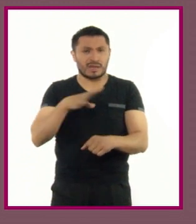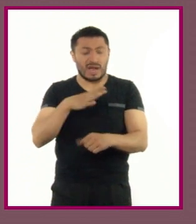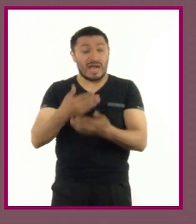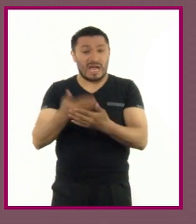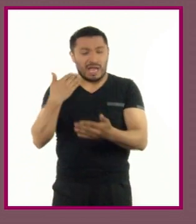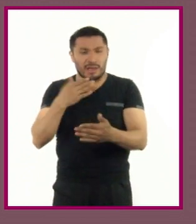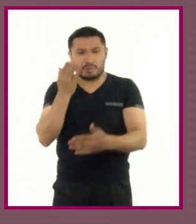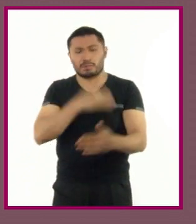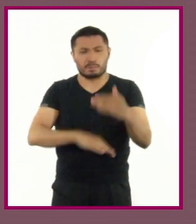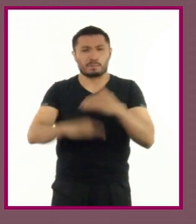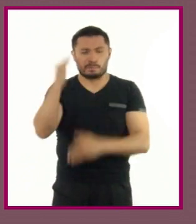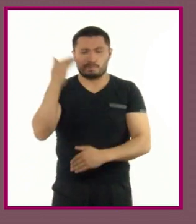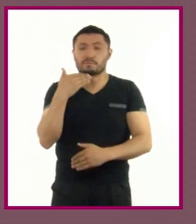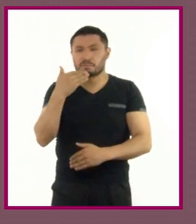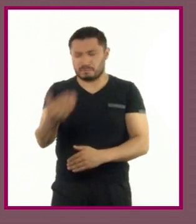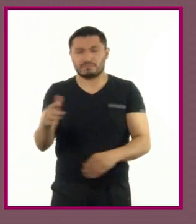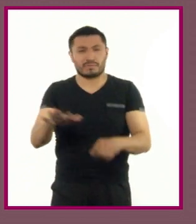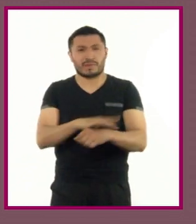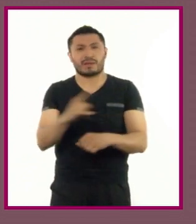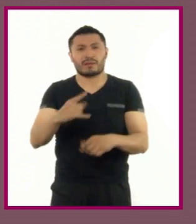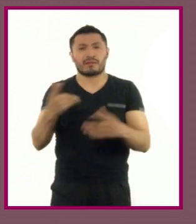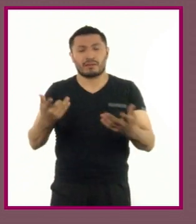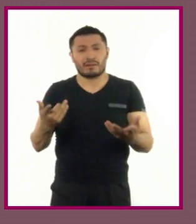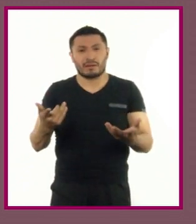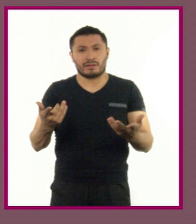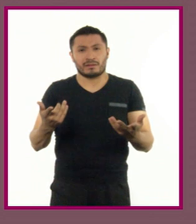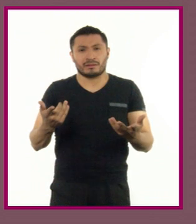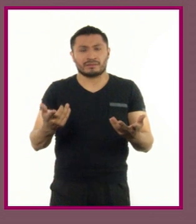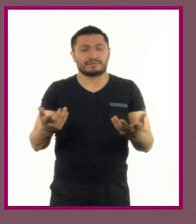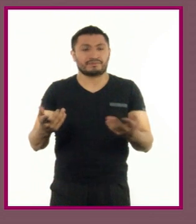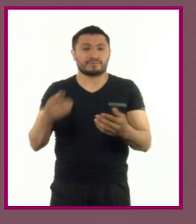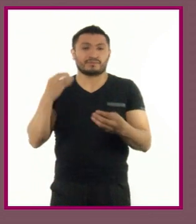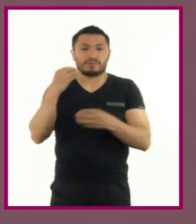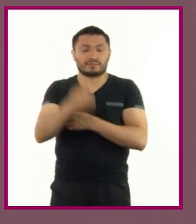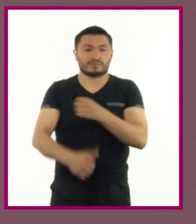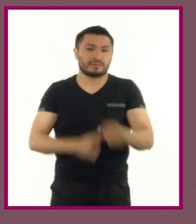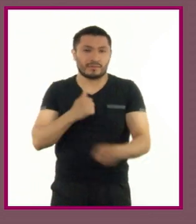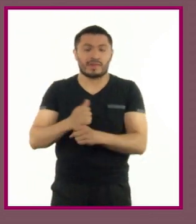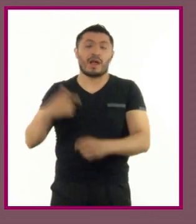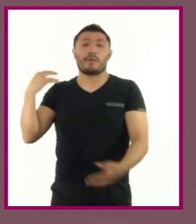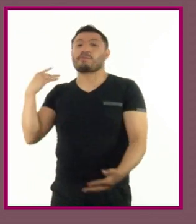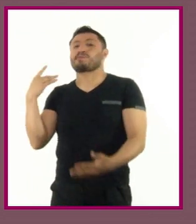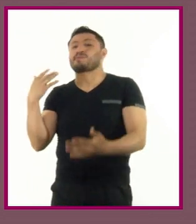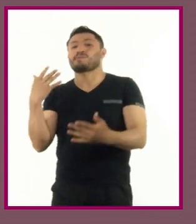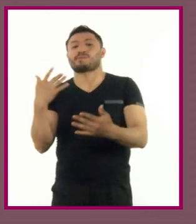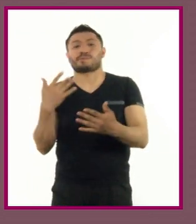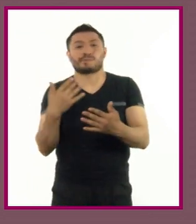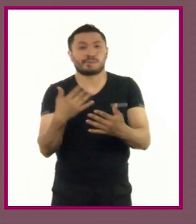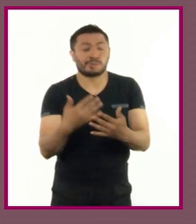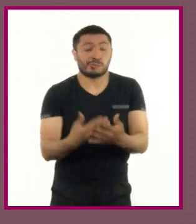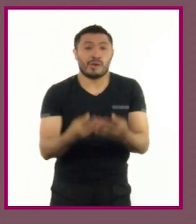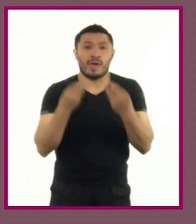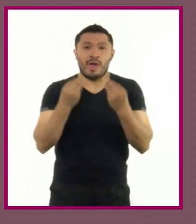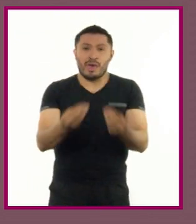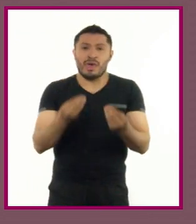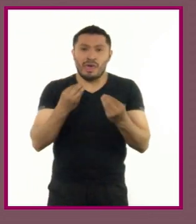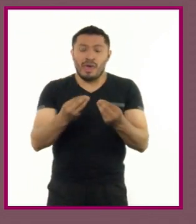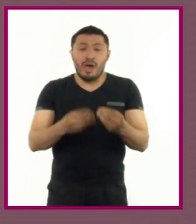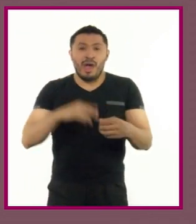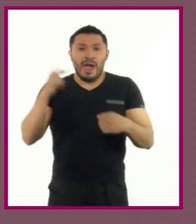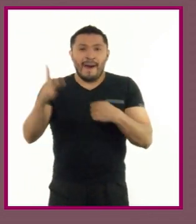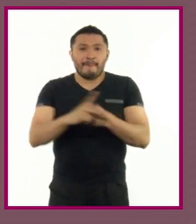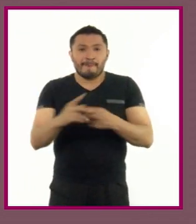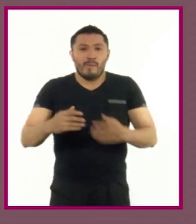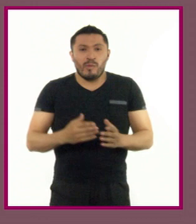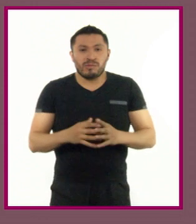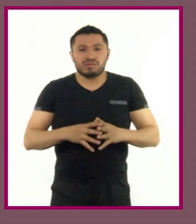éxito, porque por varios años, por varios decenios, este país creció